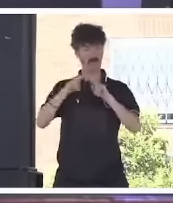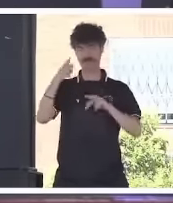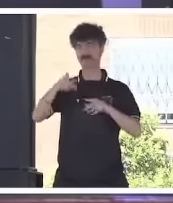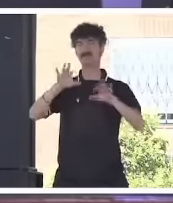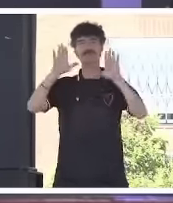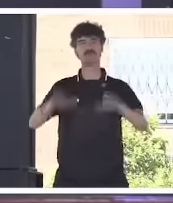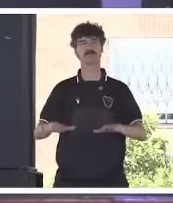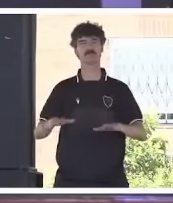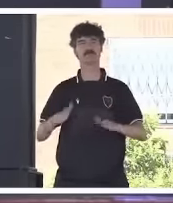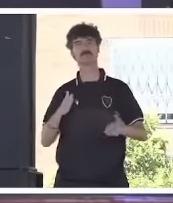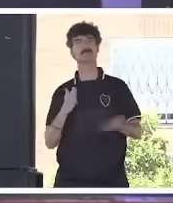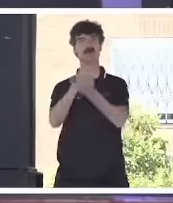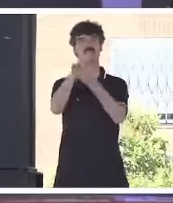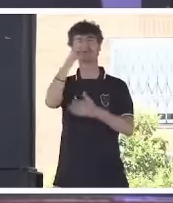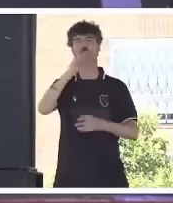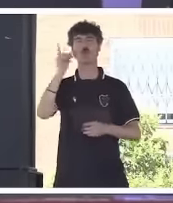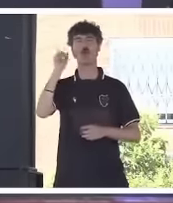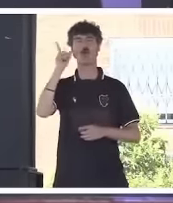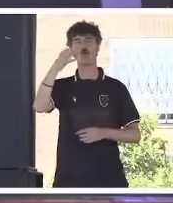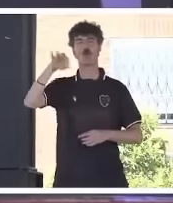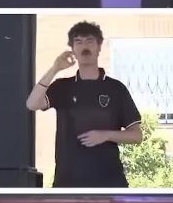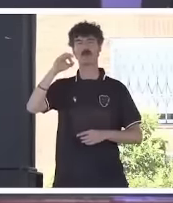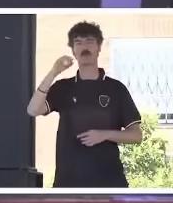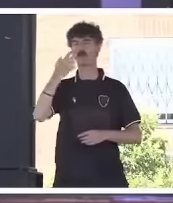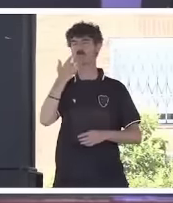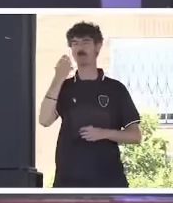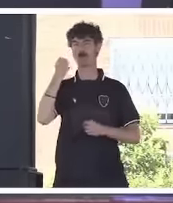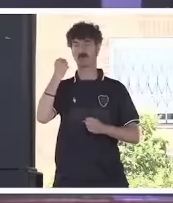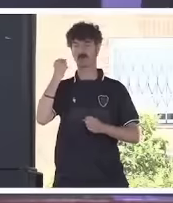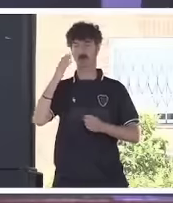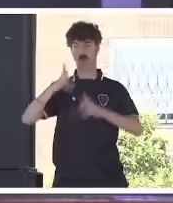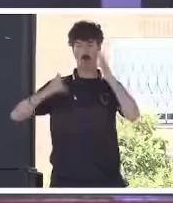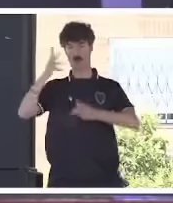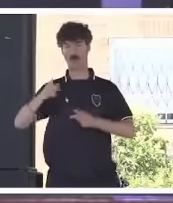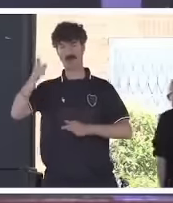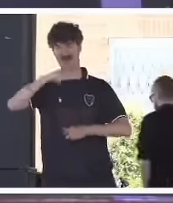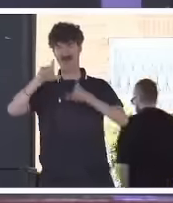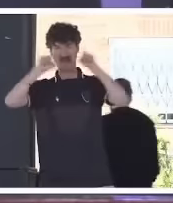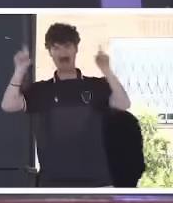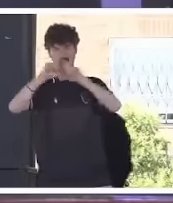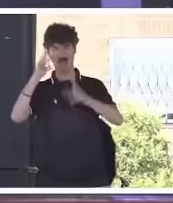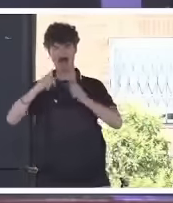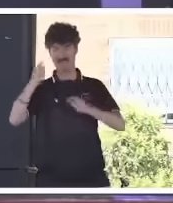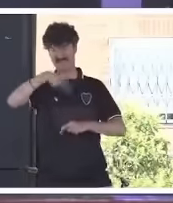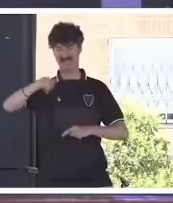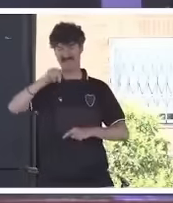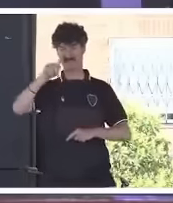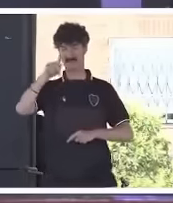planta y que les dice a los poderosos que basta ya de expoliar a nuestra gente.